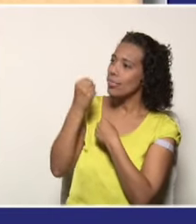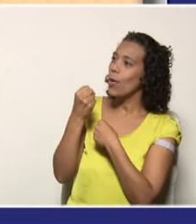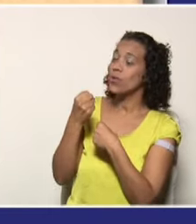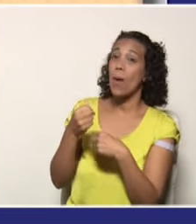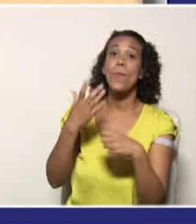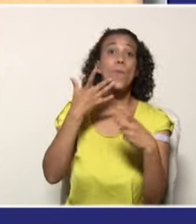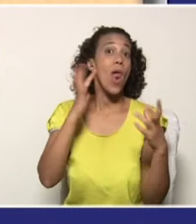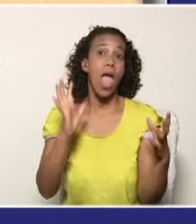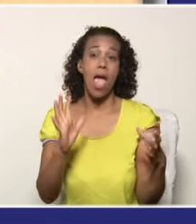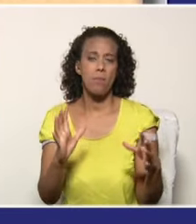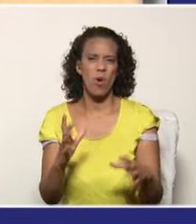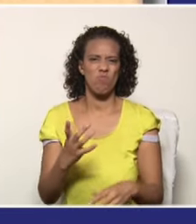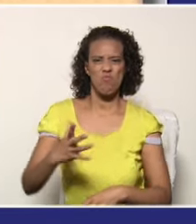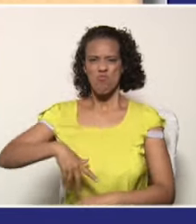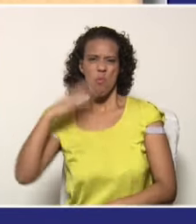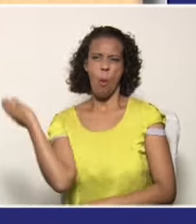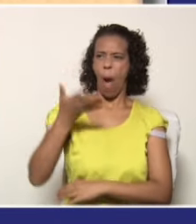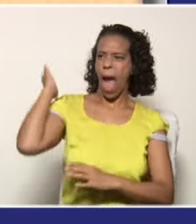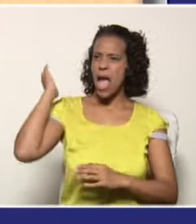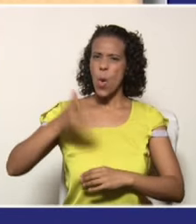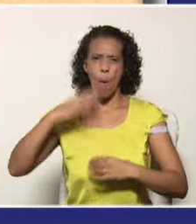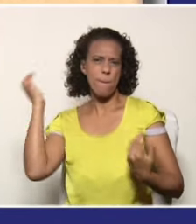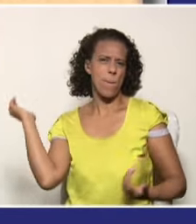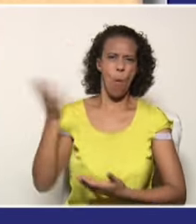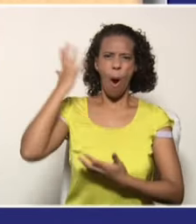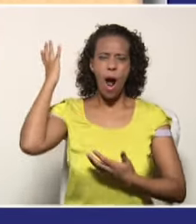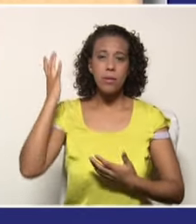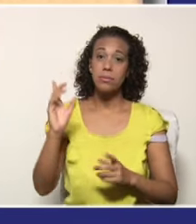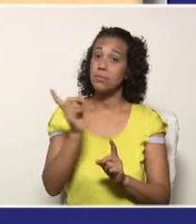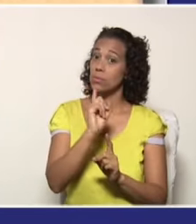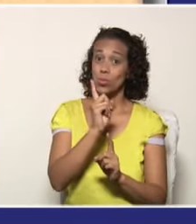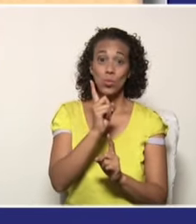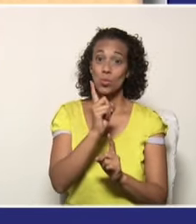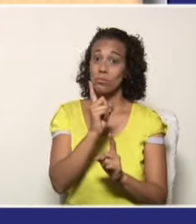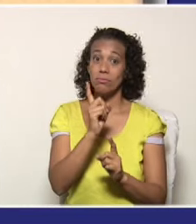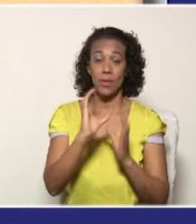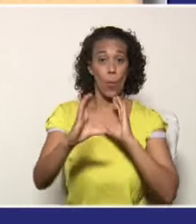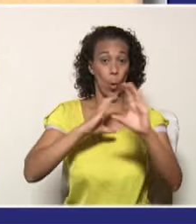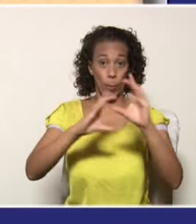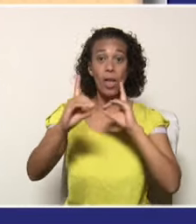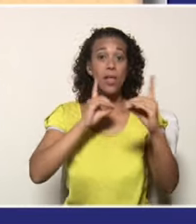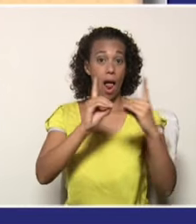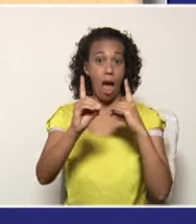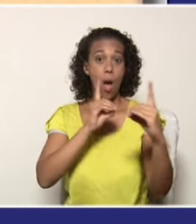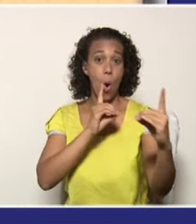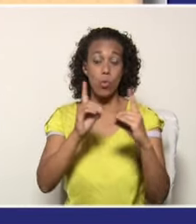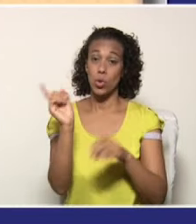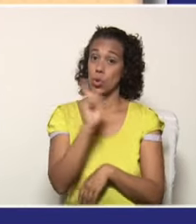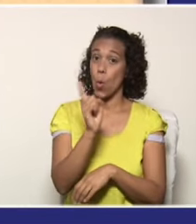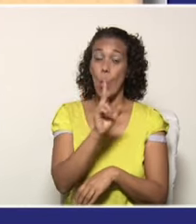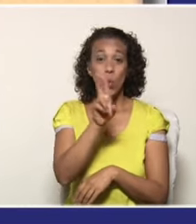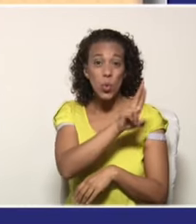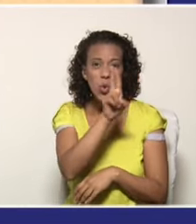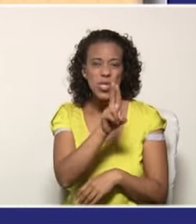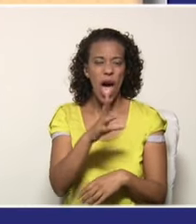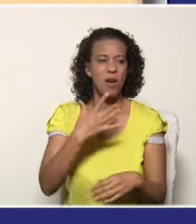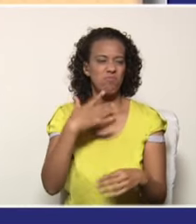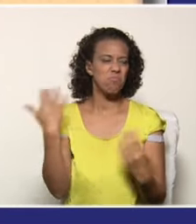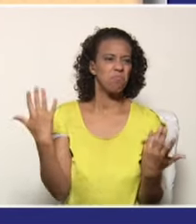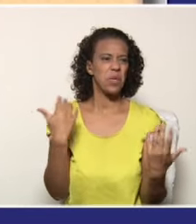reproches, no debemos reprochar a la otra persona cuando estamos hablando, cuando estamos dialogando. No debemos utilizar